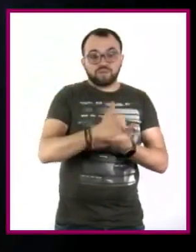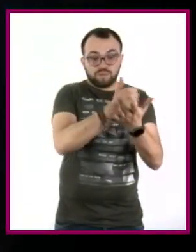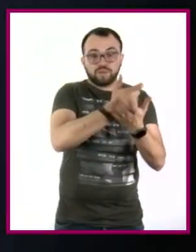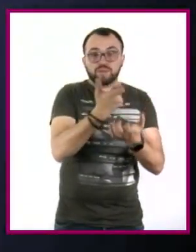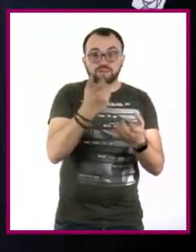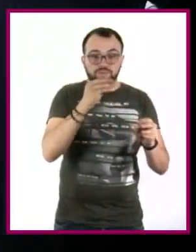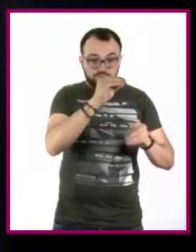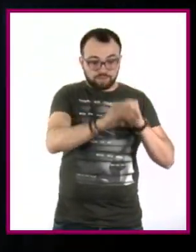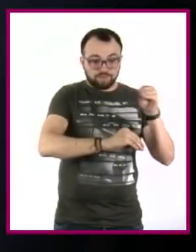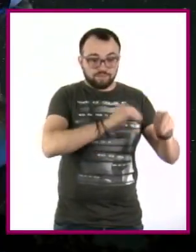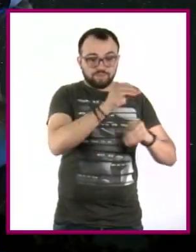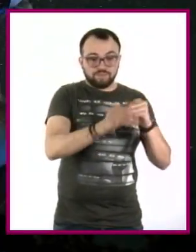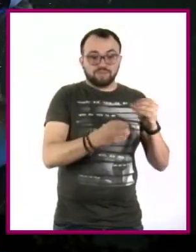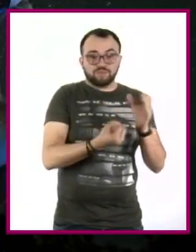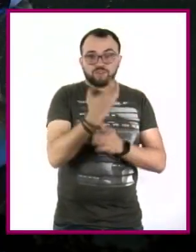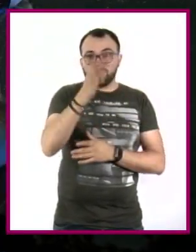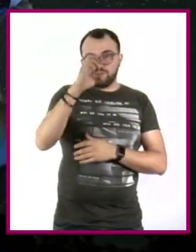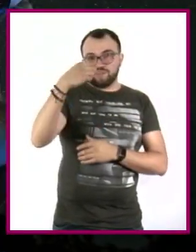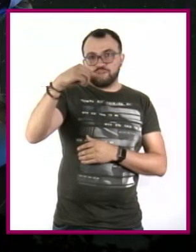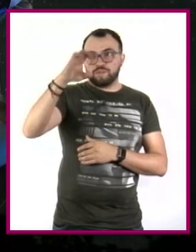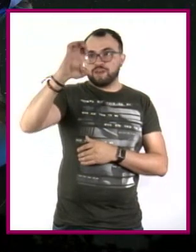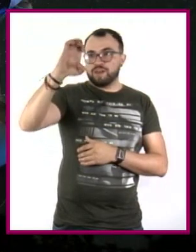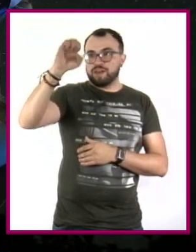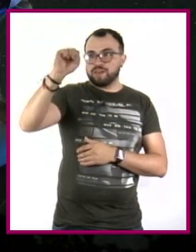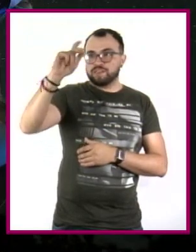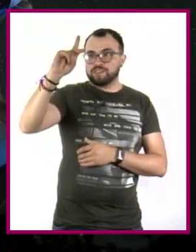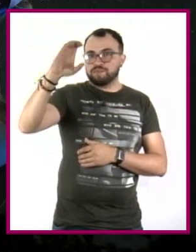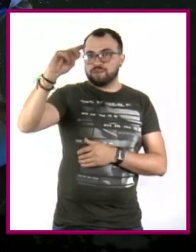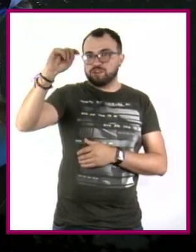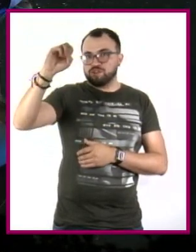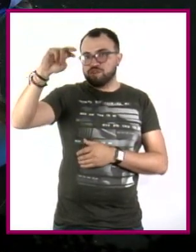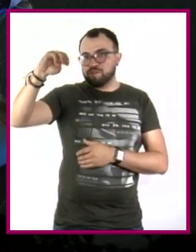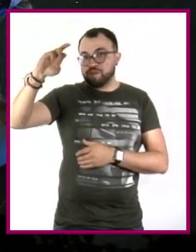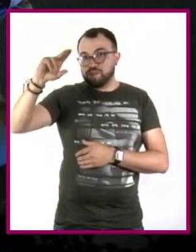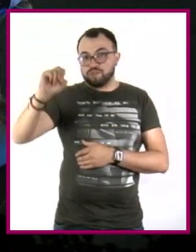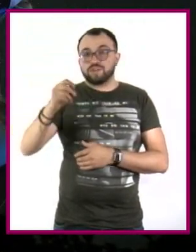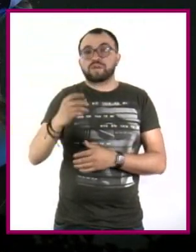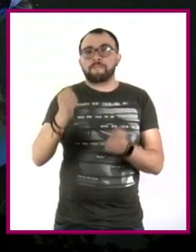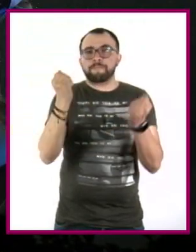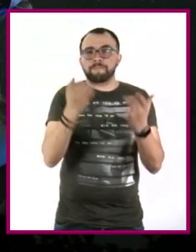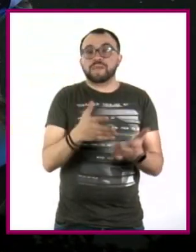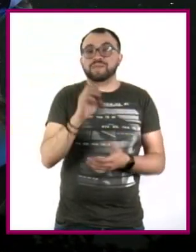construyó el espectrómetro, que al final pesaría hasta 6 toneladas.